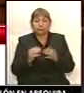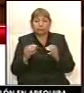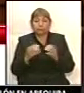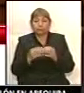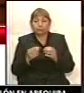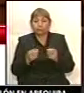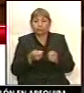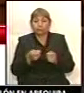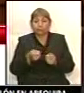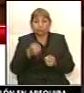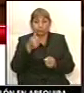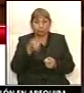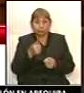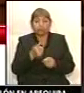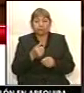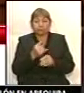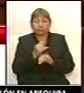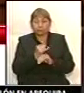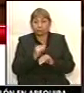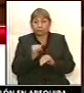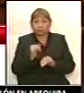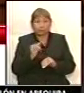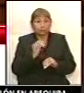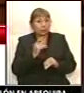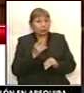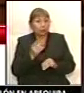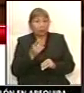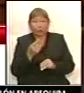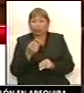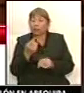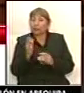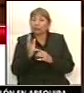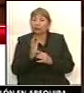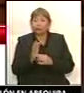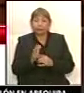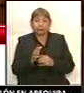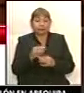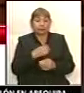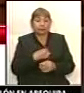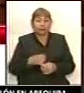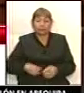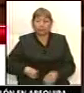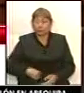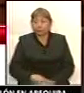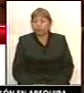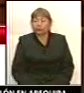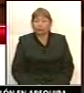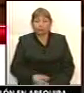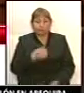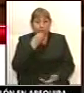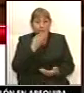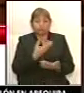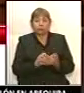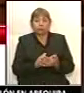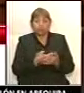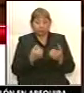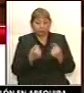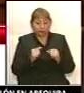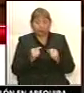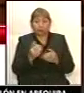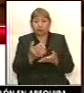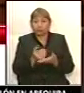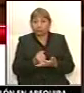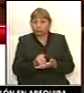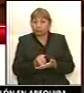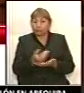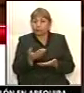hubieran directores independientes y no solamente directores que representaran a ministerio. Entonces, sería bueno ver si es que hay posibilidad de recoger